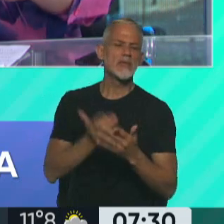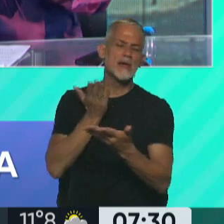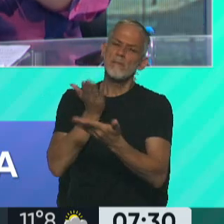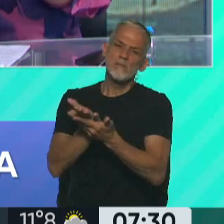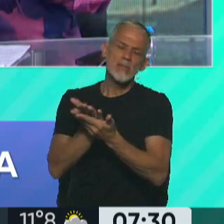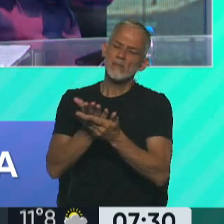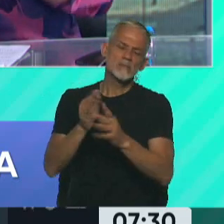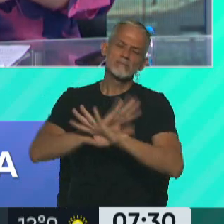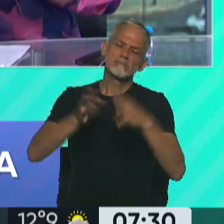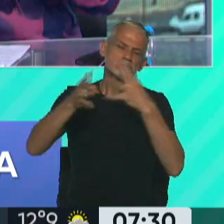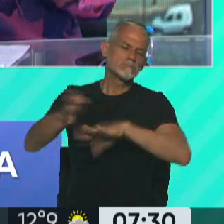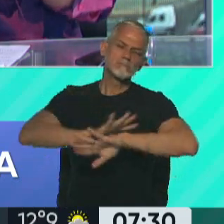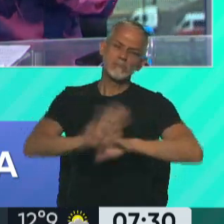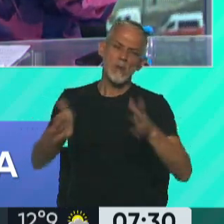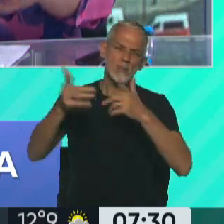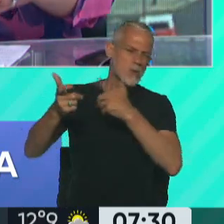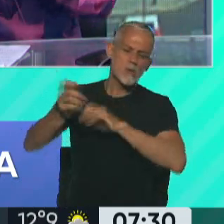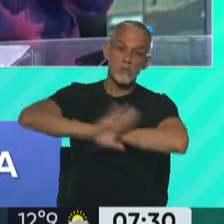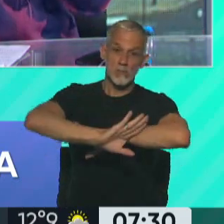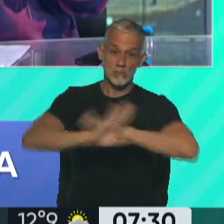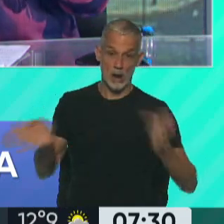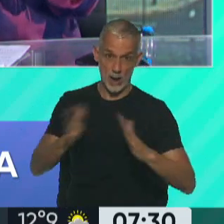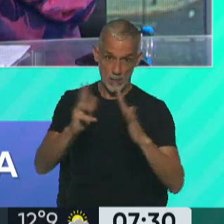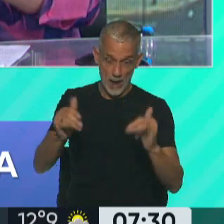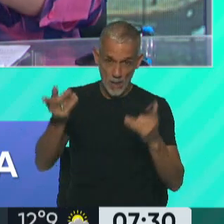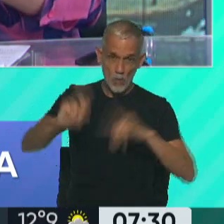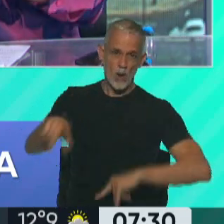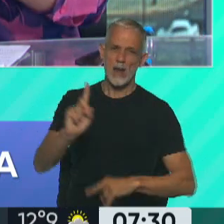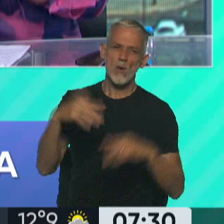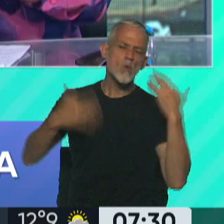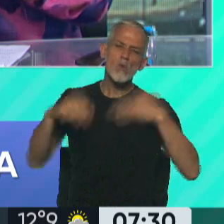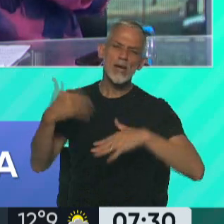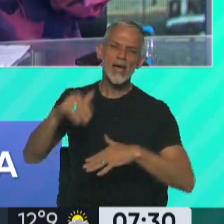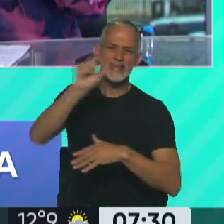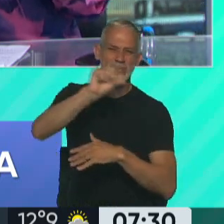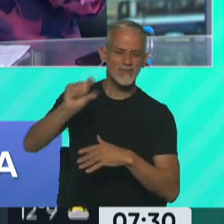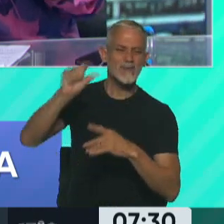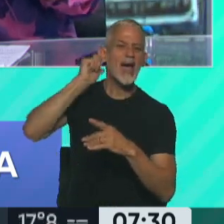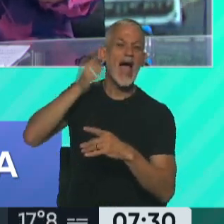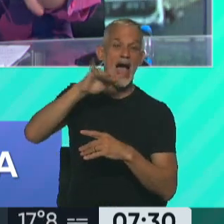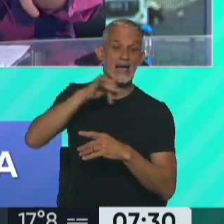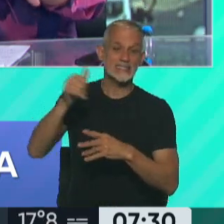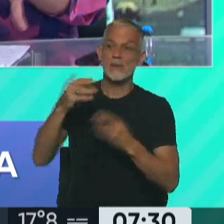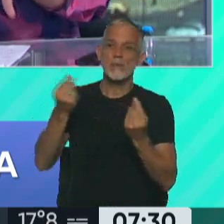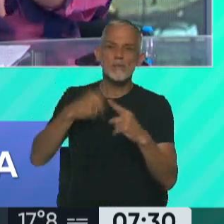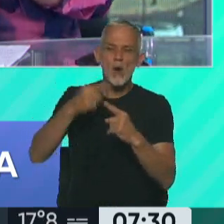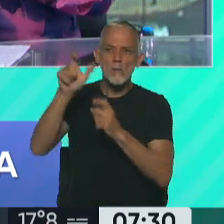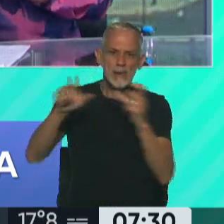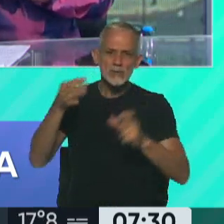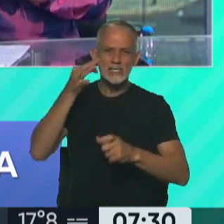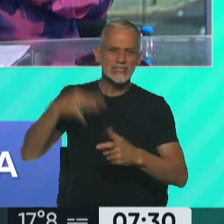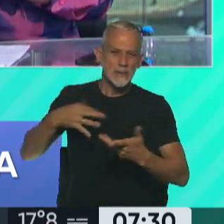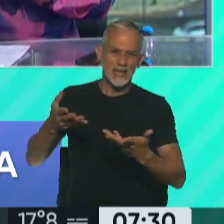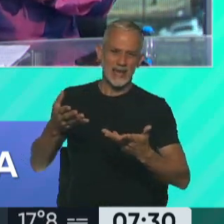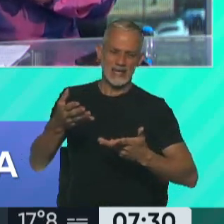de un cese al fuego, de un alto el fuego urgente en Gaza, principalmente por la situación humanitaria, ¿no?